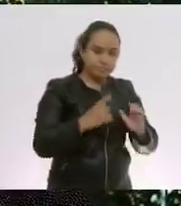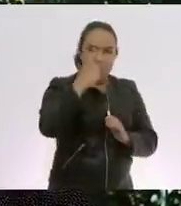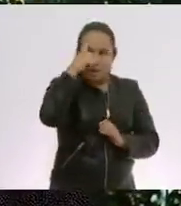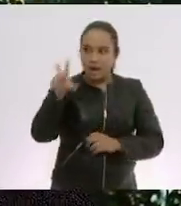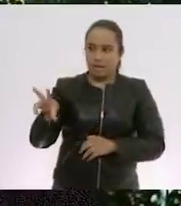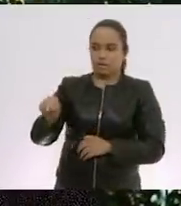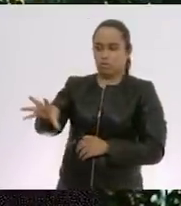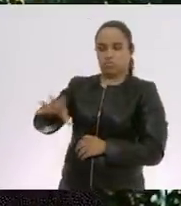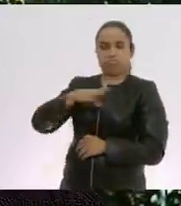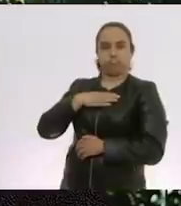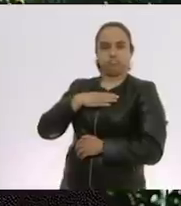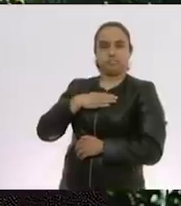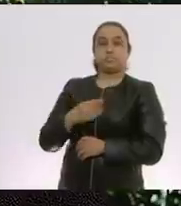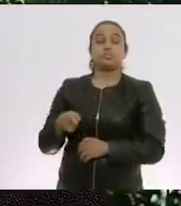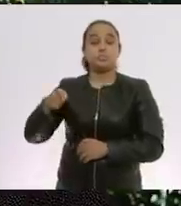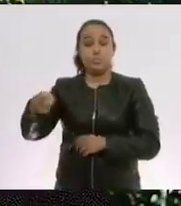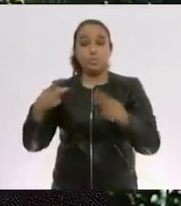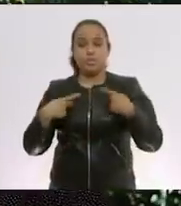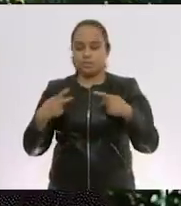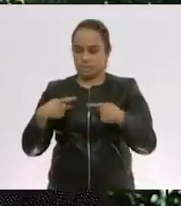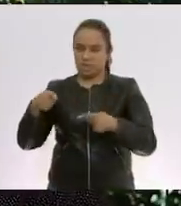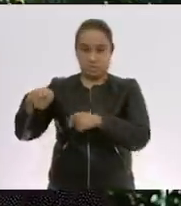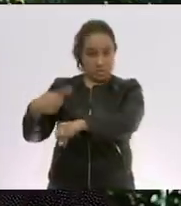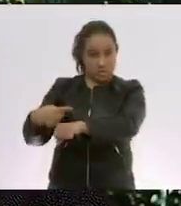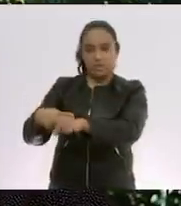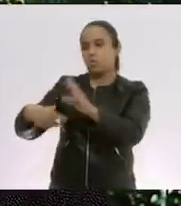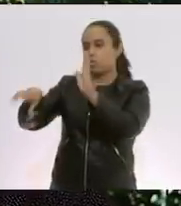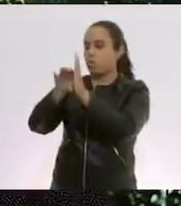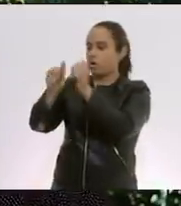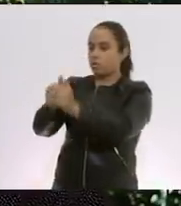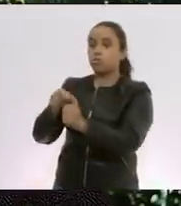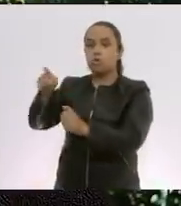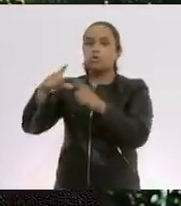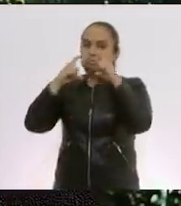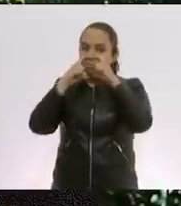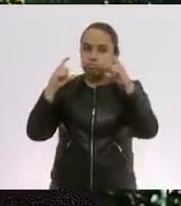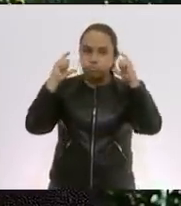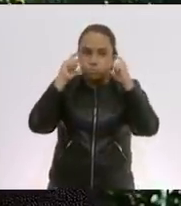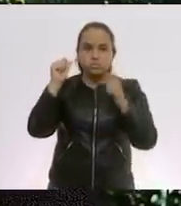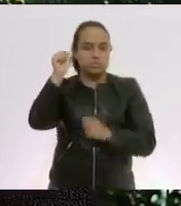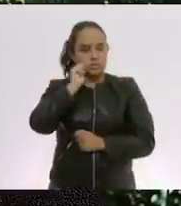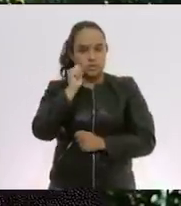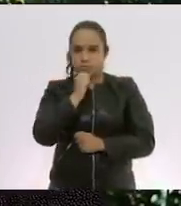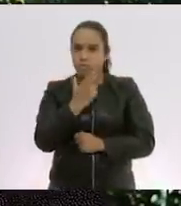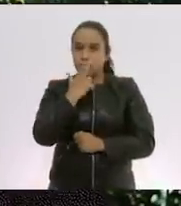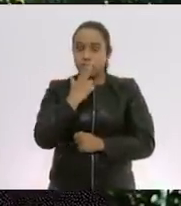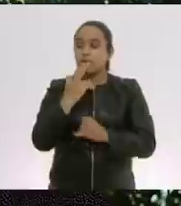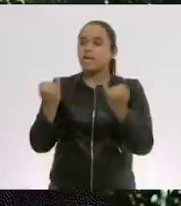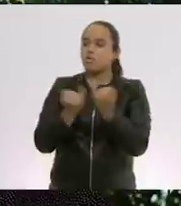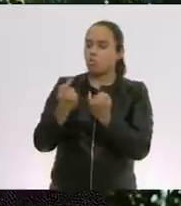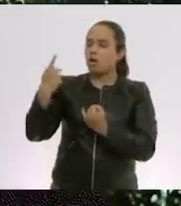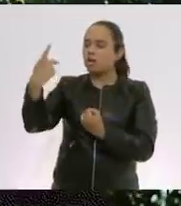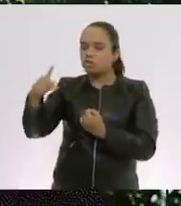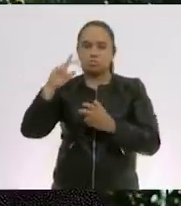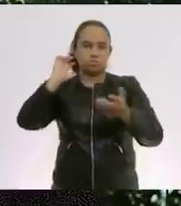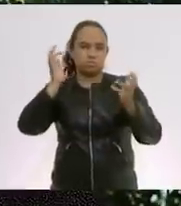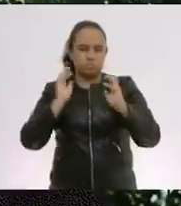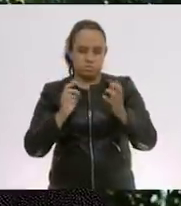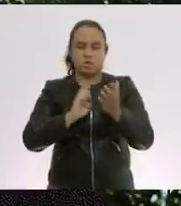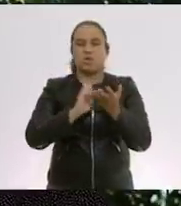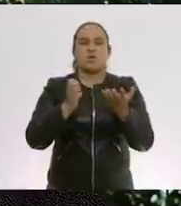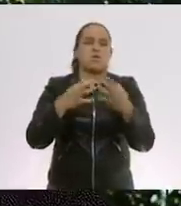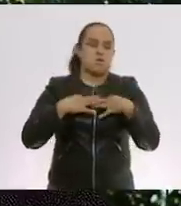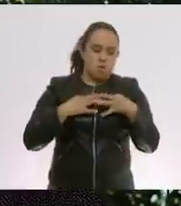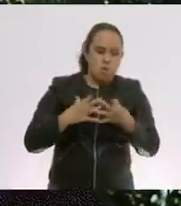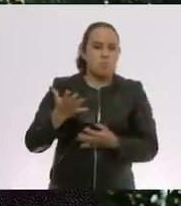Por ejemplo, el paciente debe permanecer en una habitación, utilizar un cubrebocas y tener sus propios utensilios de higiene personal como ropa